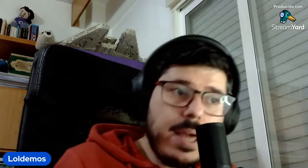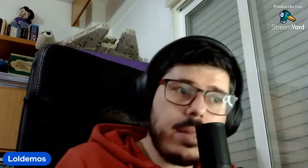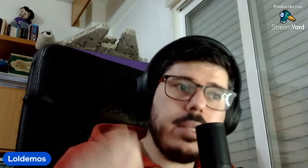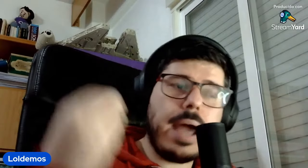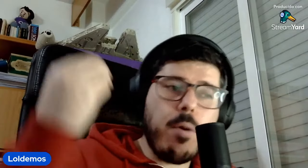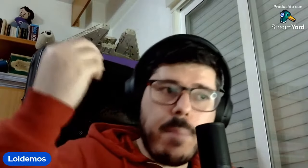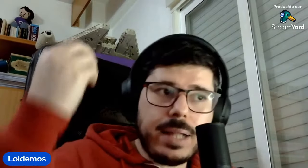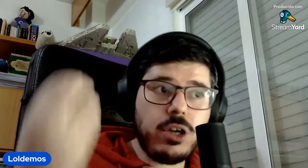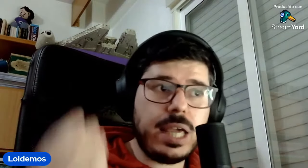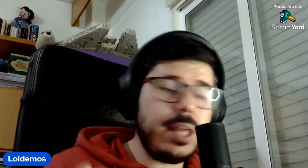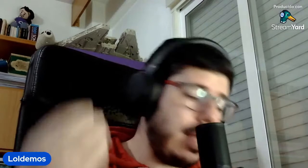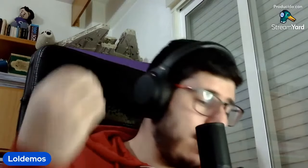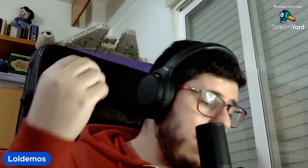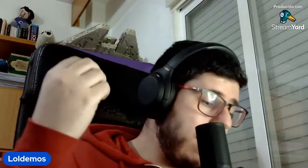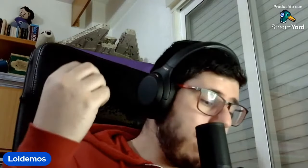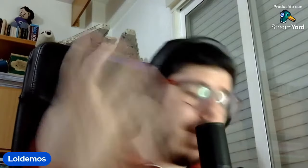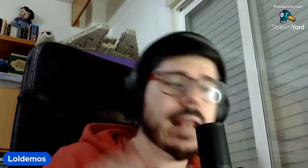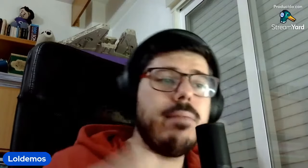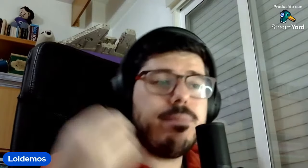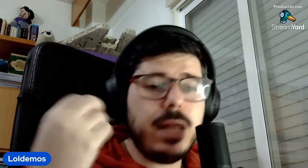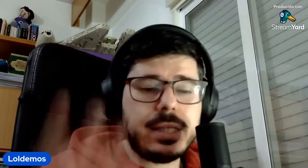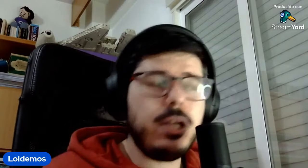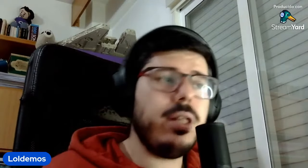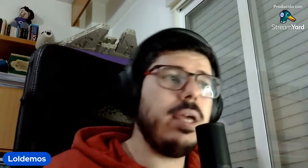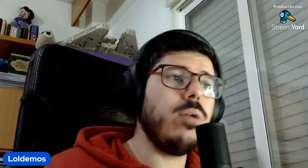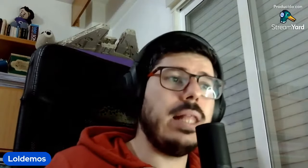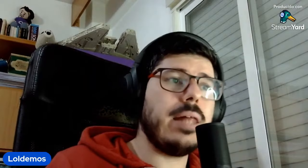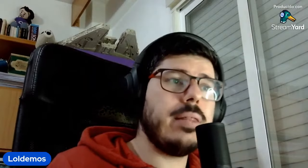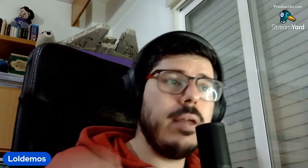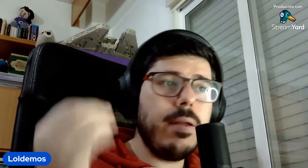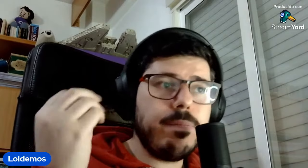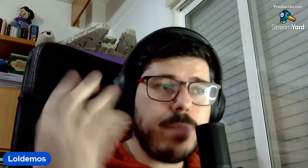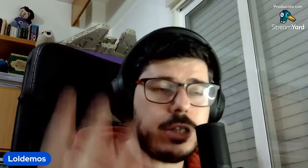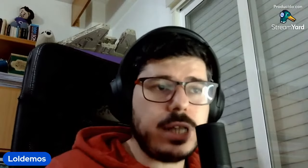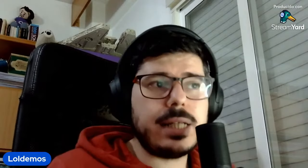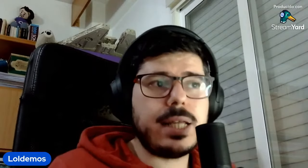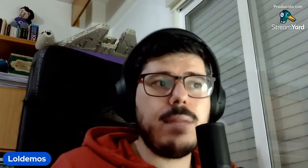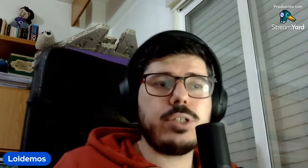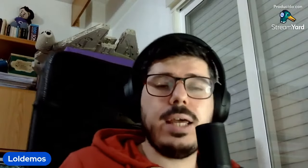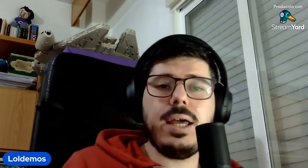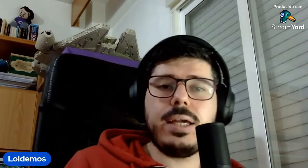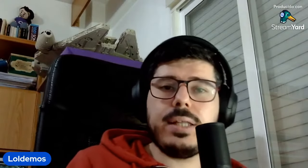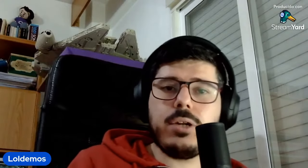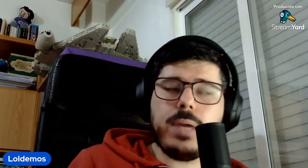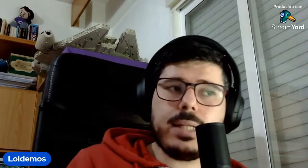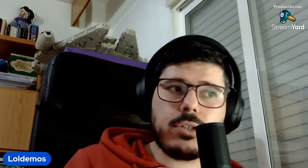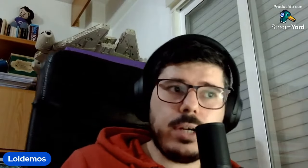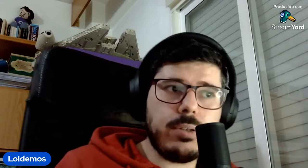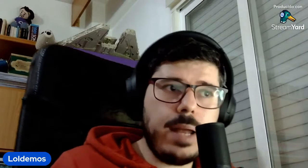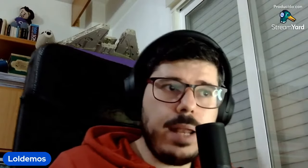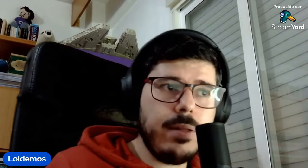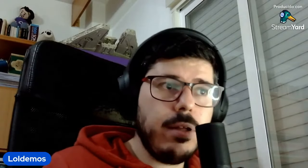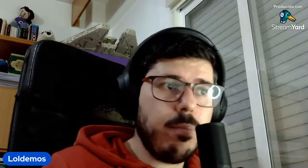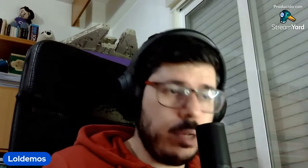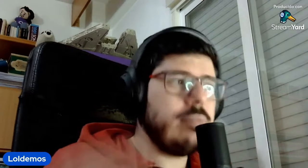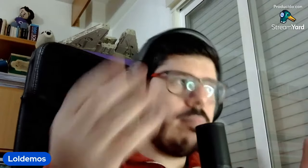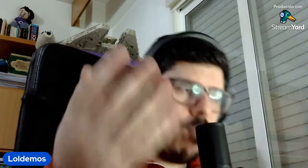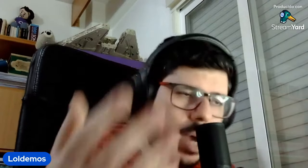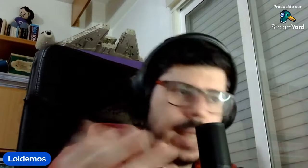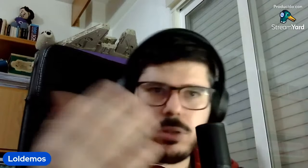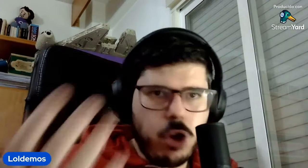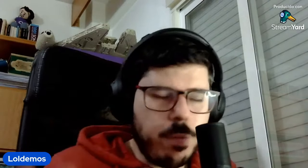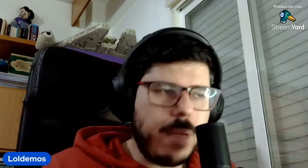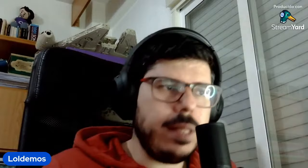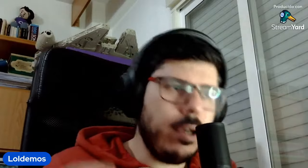pero por una vez llega un partido que dice vale Ministerio de igualdad personas a las que tenemos que que tener cubiertas con esto Vale pues